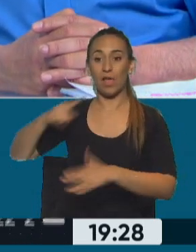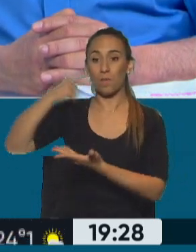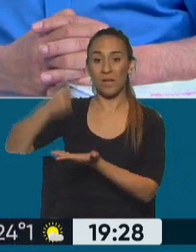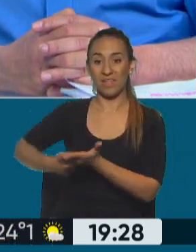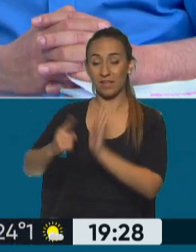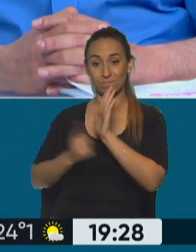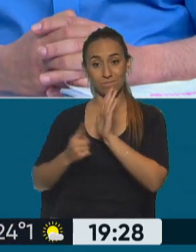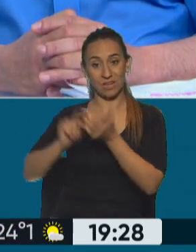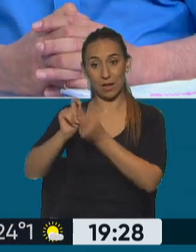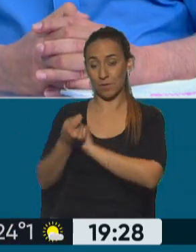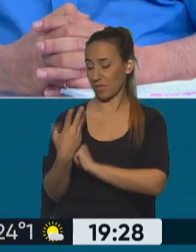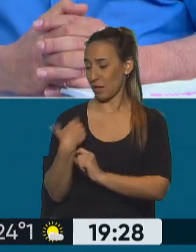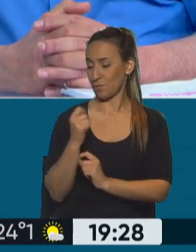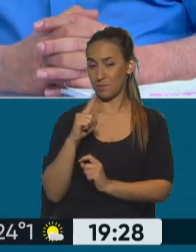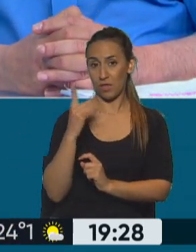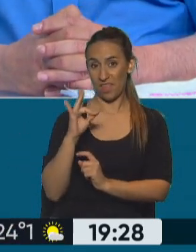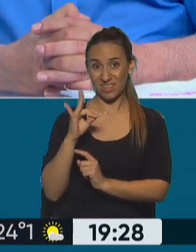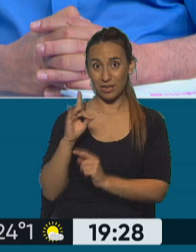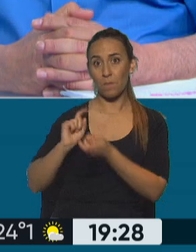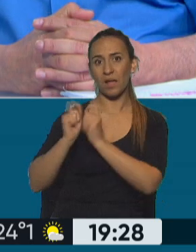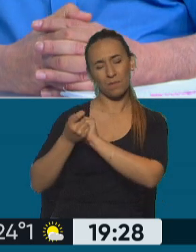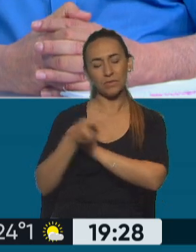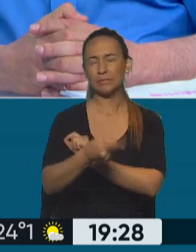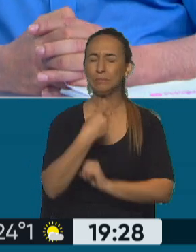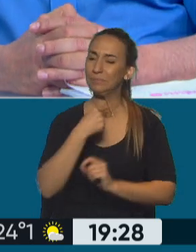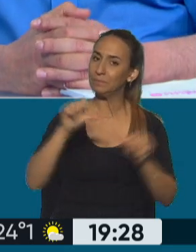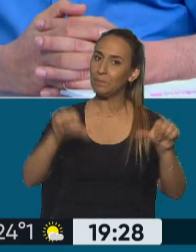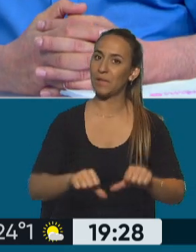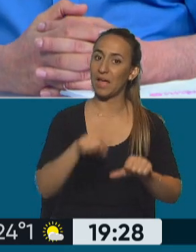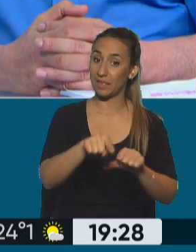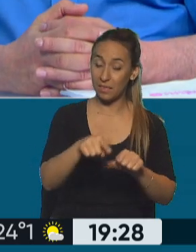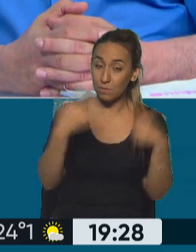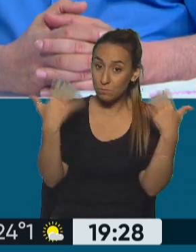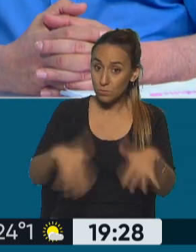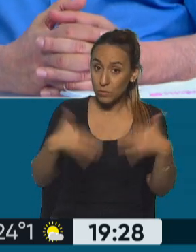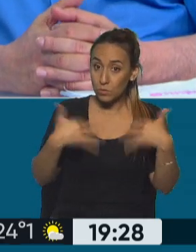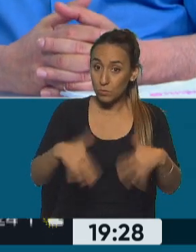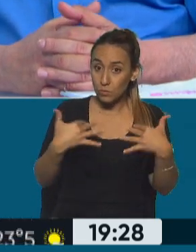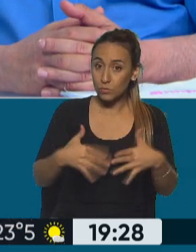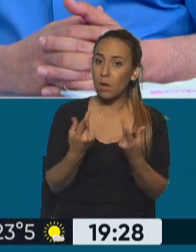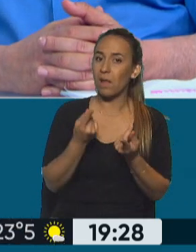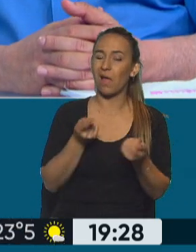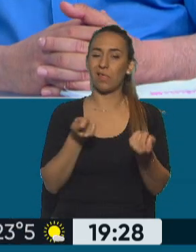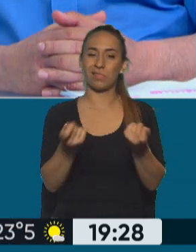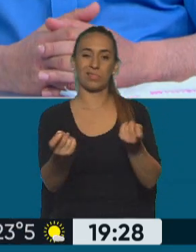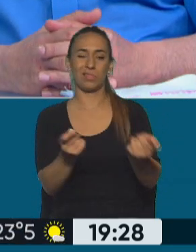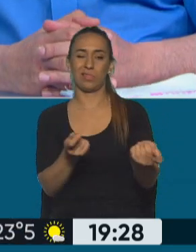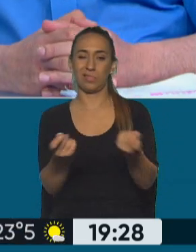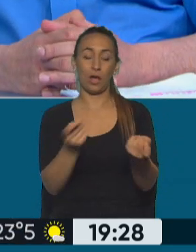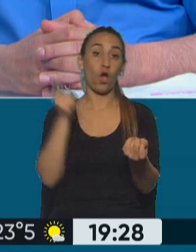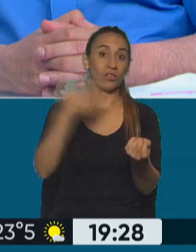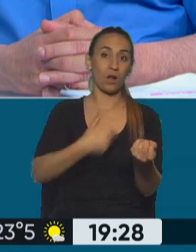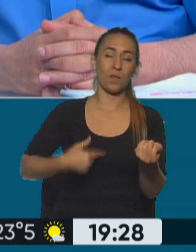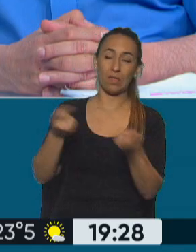del de diciembre que fue muy importante y que significó una gran transferencia de riqueza para los sectores que especularon y conspiraron contra el